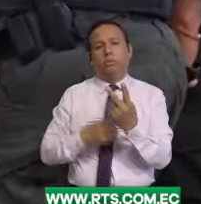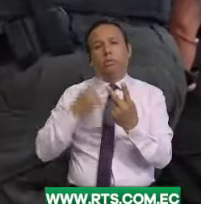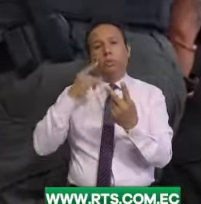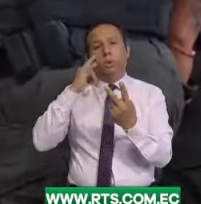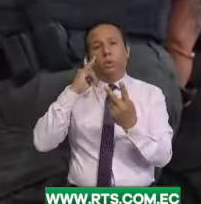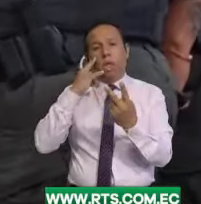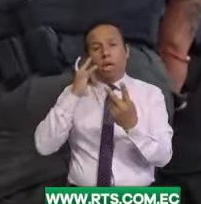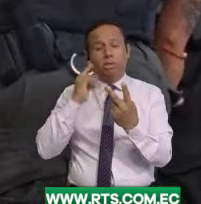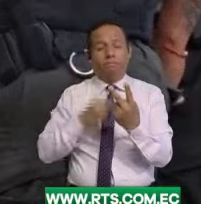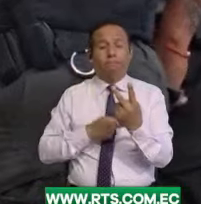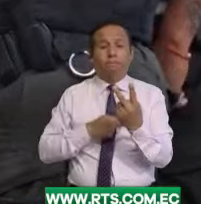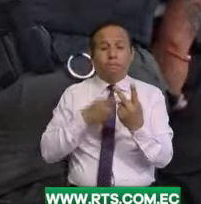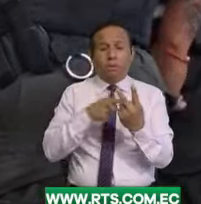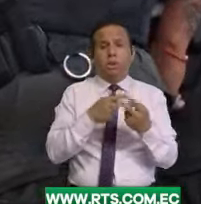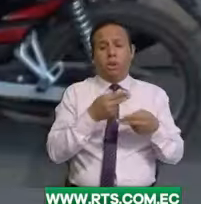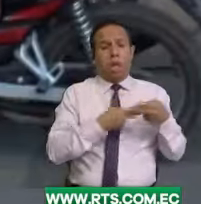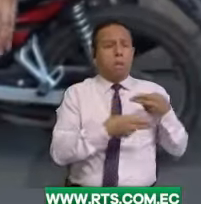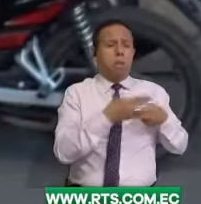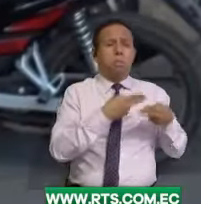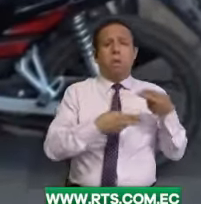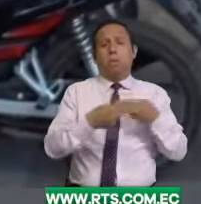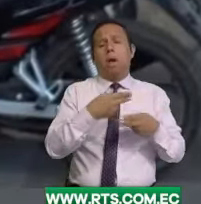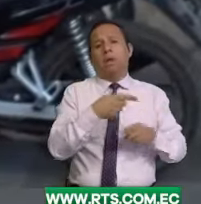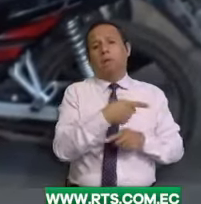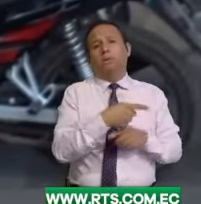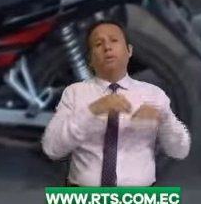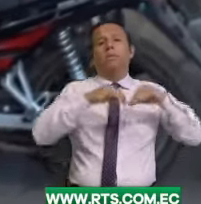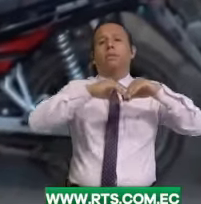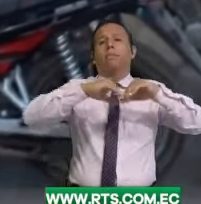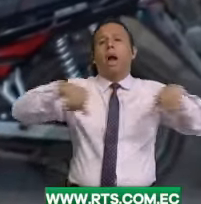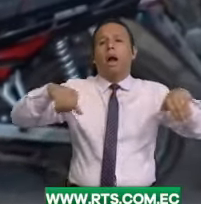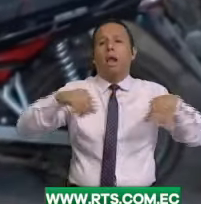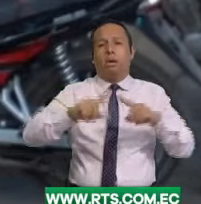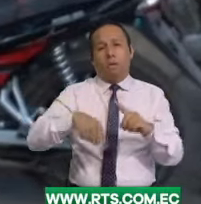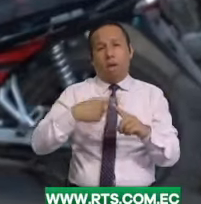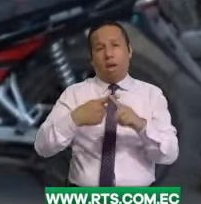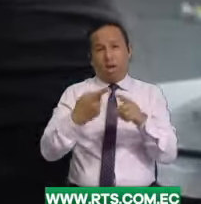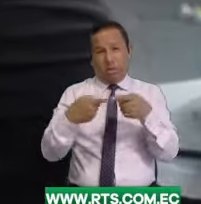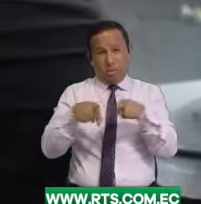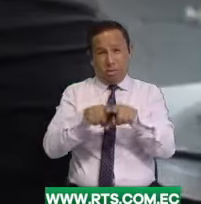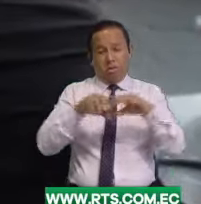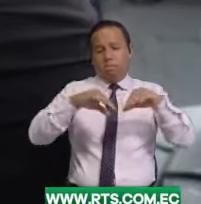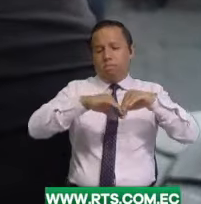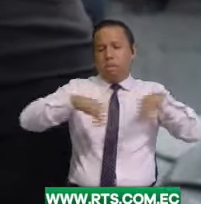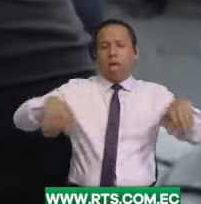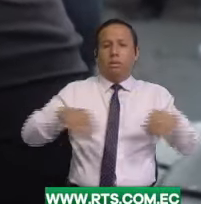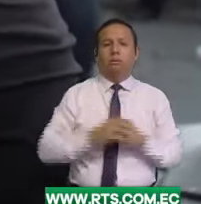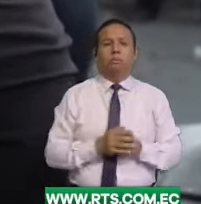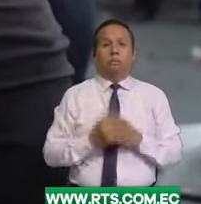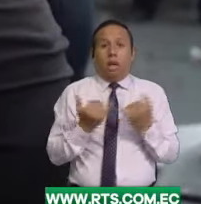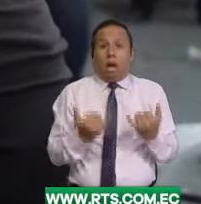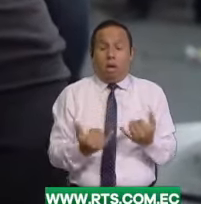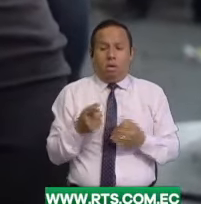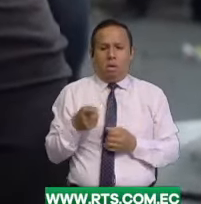dedicaba al comercio informal y estaba separada de su ex conviviente, que ahora es el